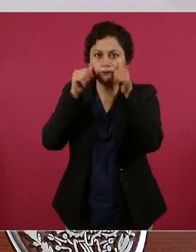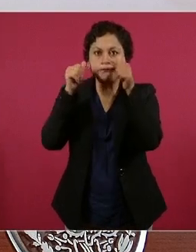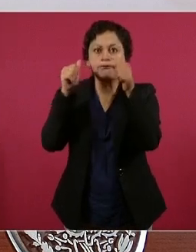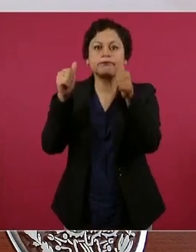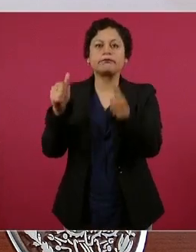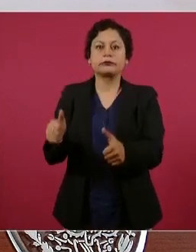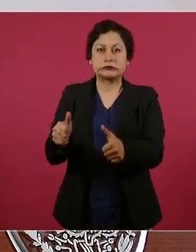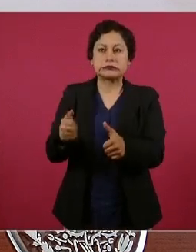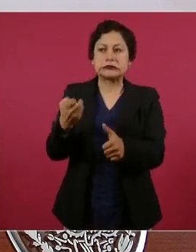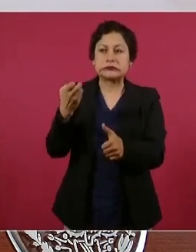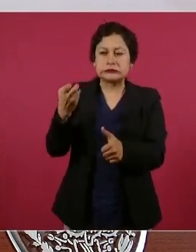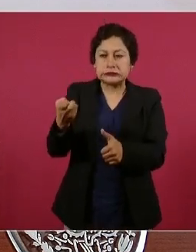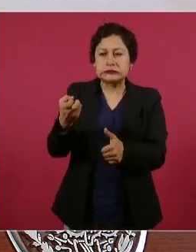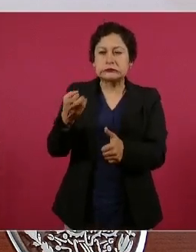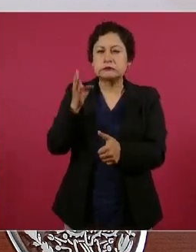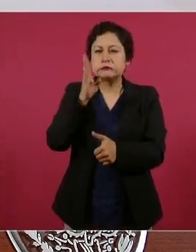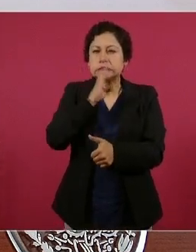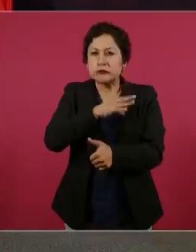Así se demuestra